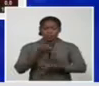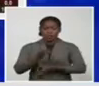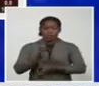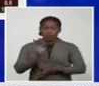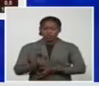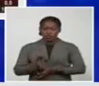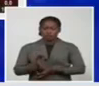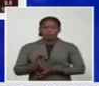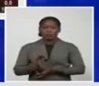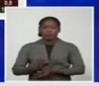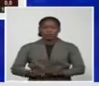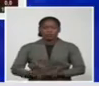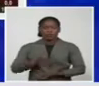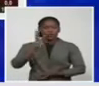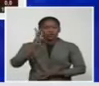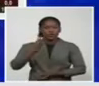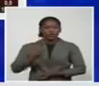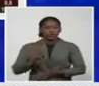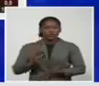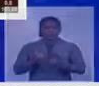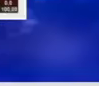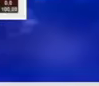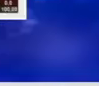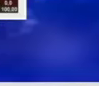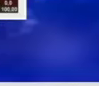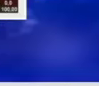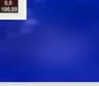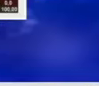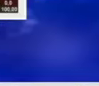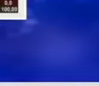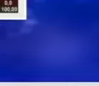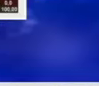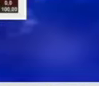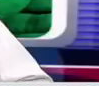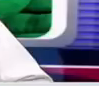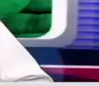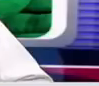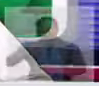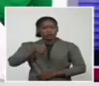el número de casos autóctonos confirmados ayer,